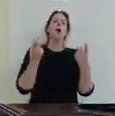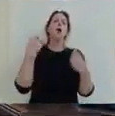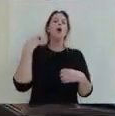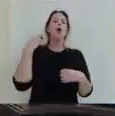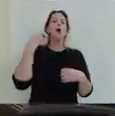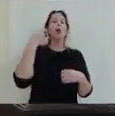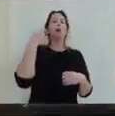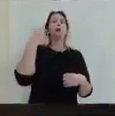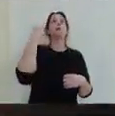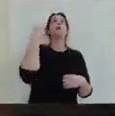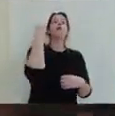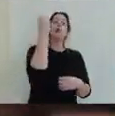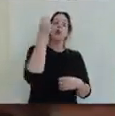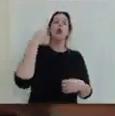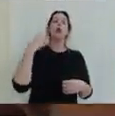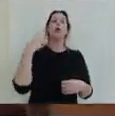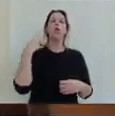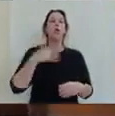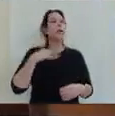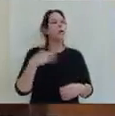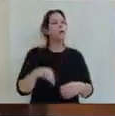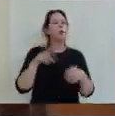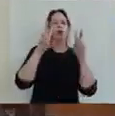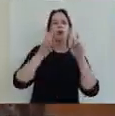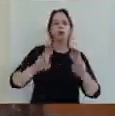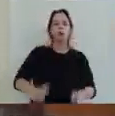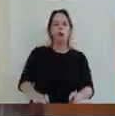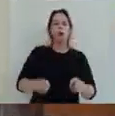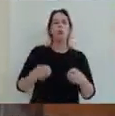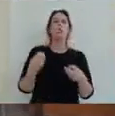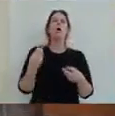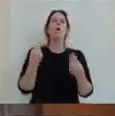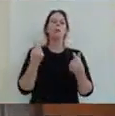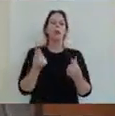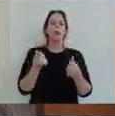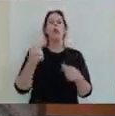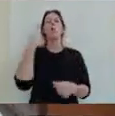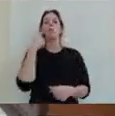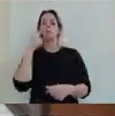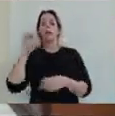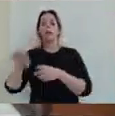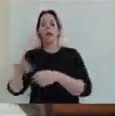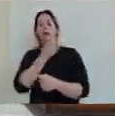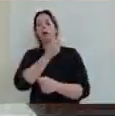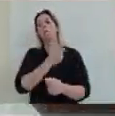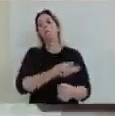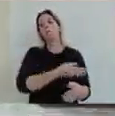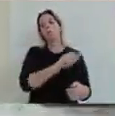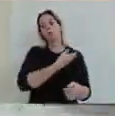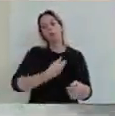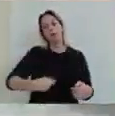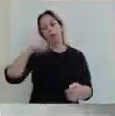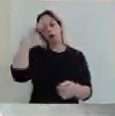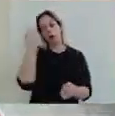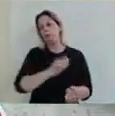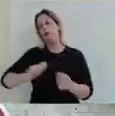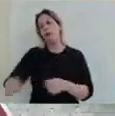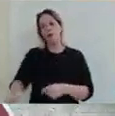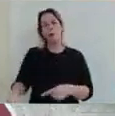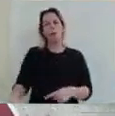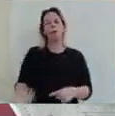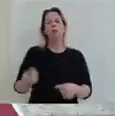información actualizada respecto de la aplicación de fondos recibidos por el municipio. Considerando que debido a la situación